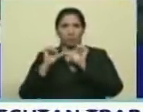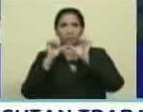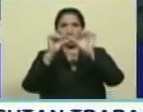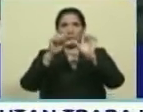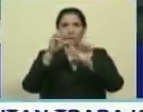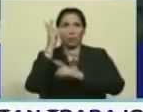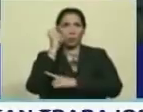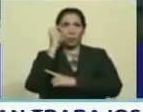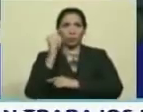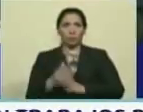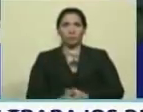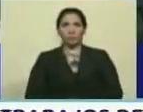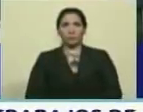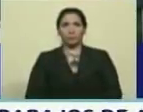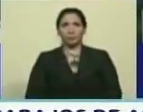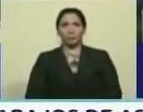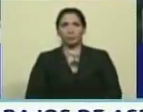cumbre.